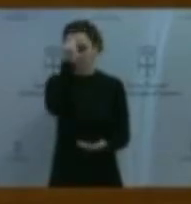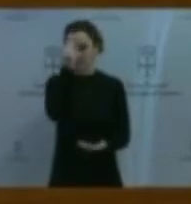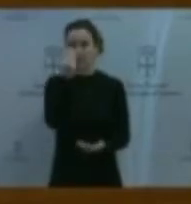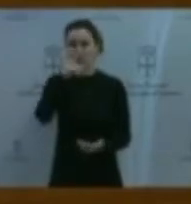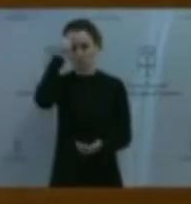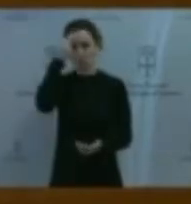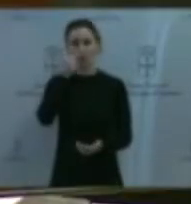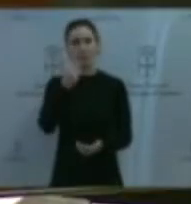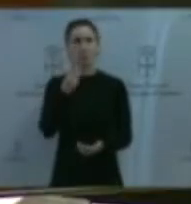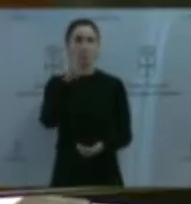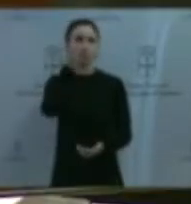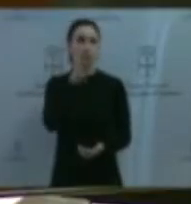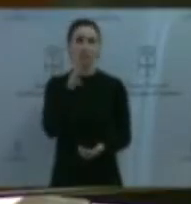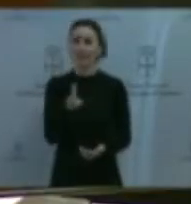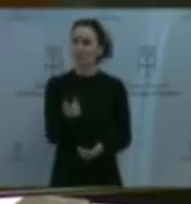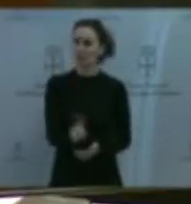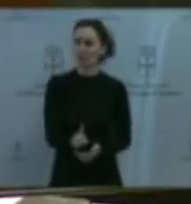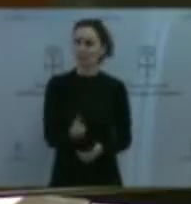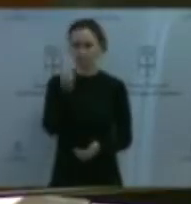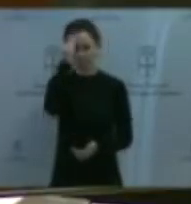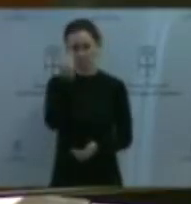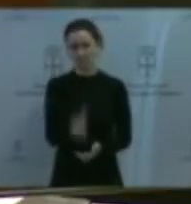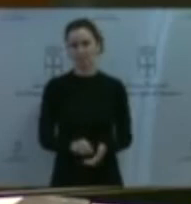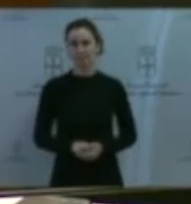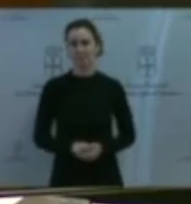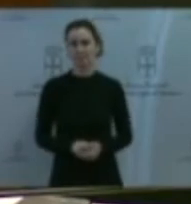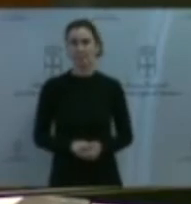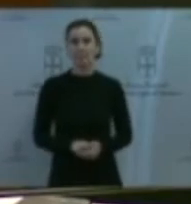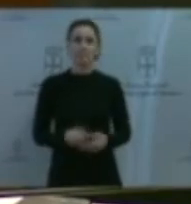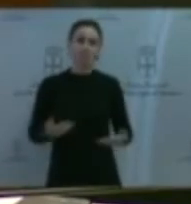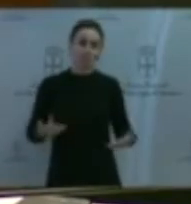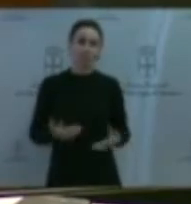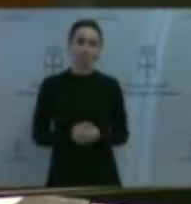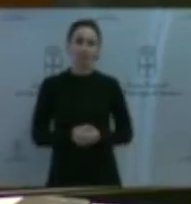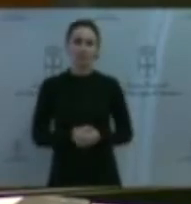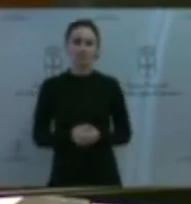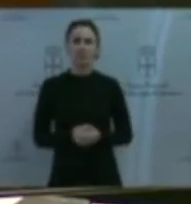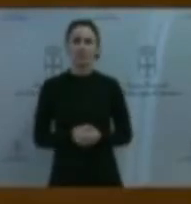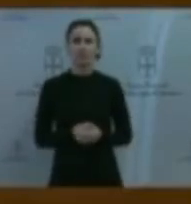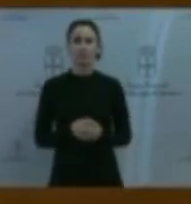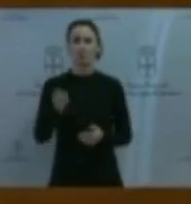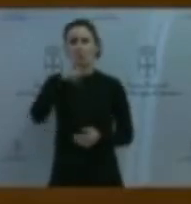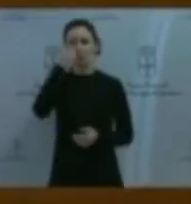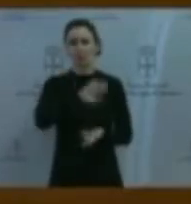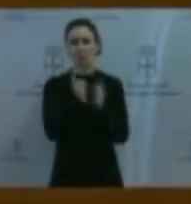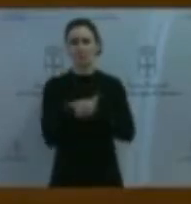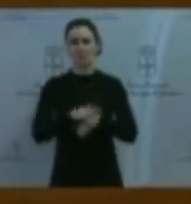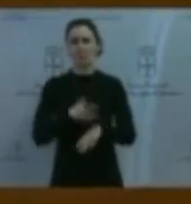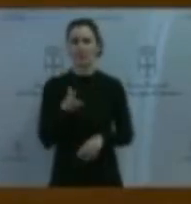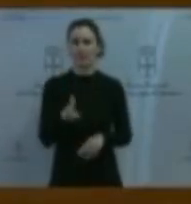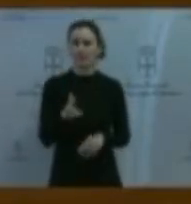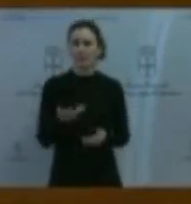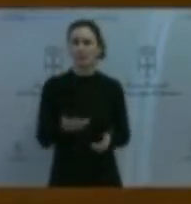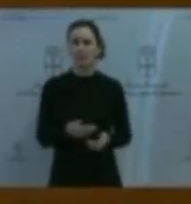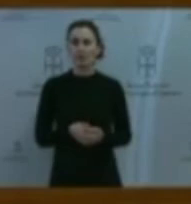Creemos que no. Nos gustaría discutir sobre cómo convertir la cultura en un derecho y un pegamento social para